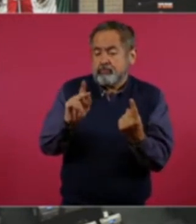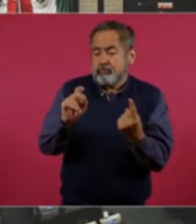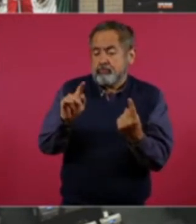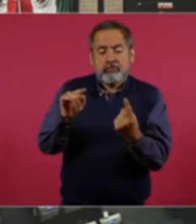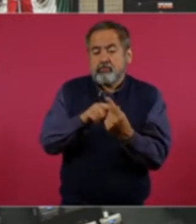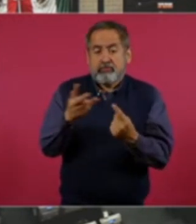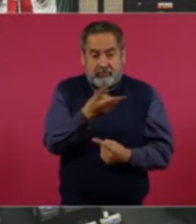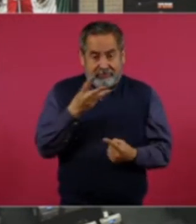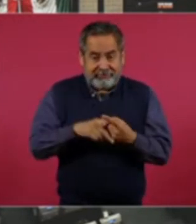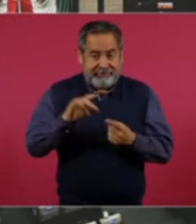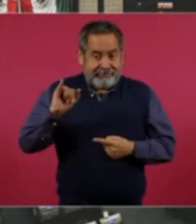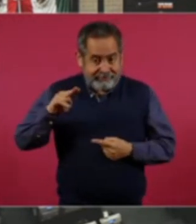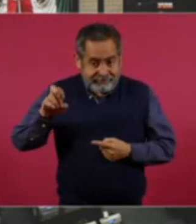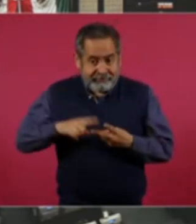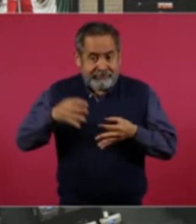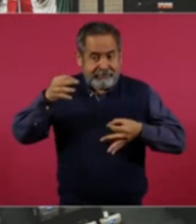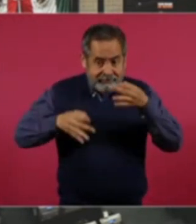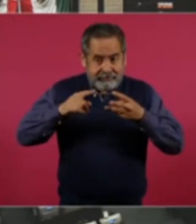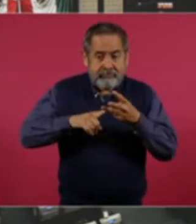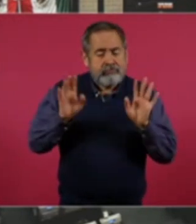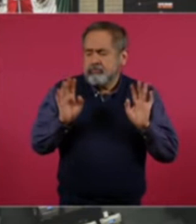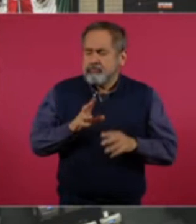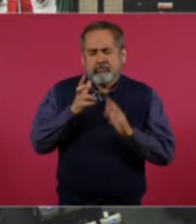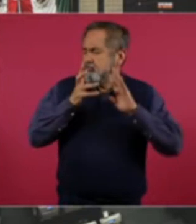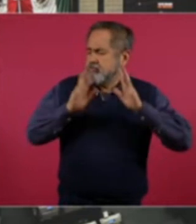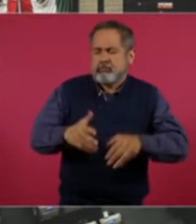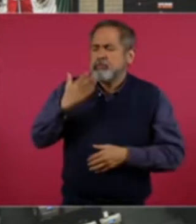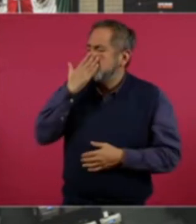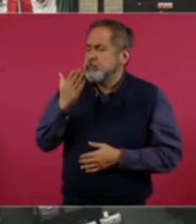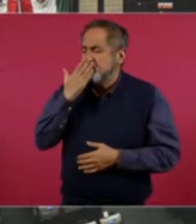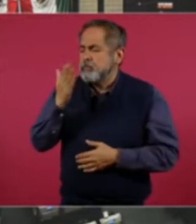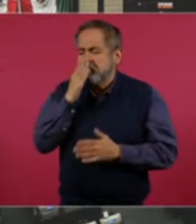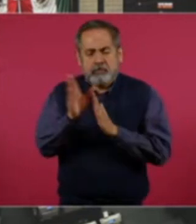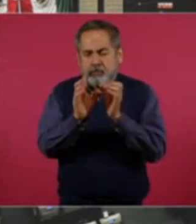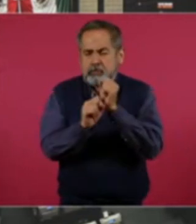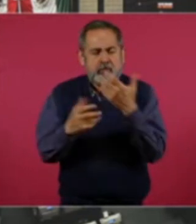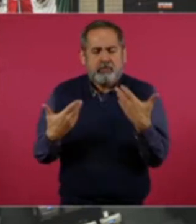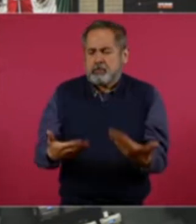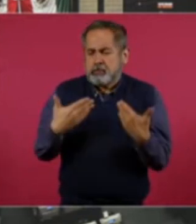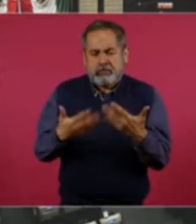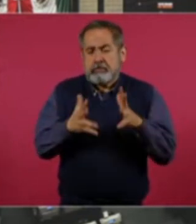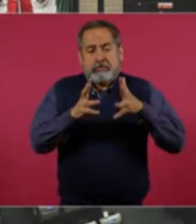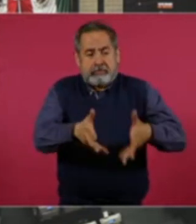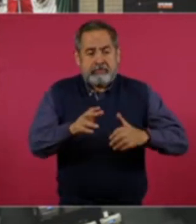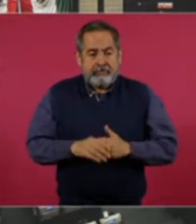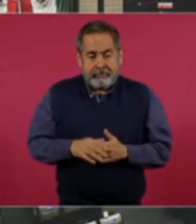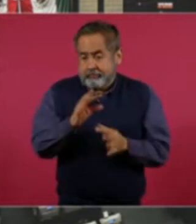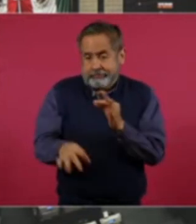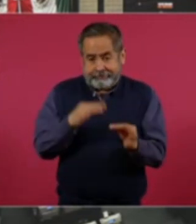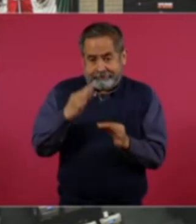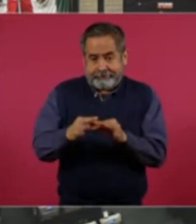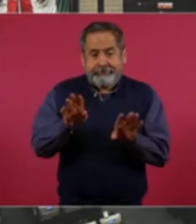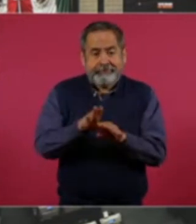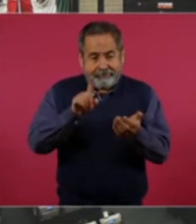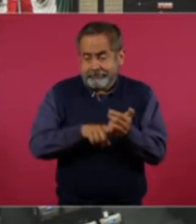de cumplir con la Constitución. Esa es la obligación que tienen las autoridades electorales, cumplir con lo que dice